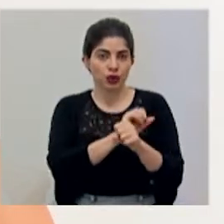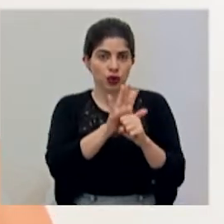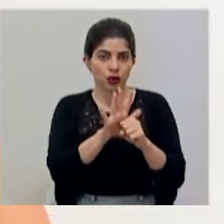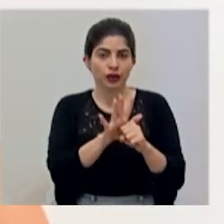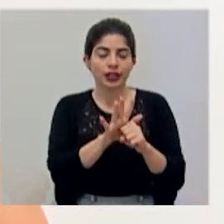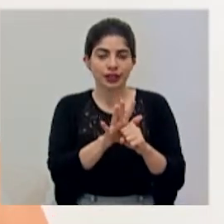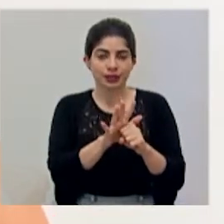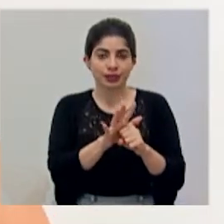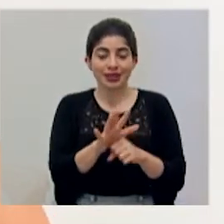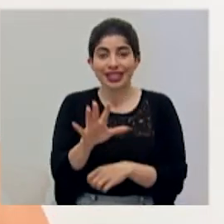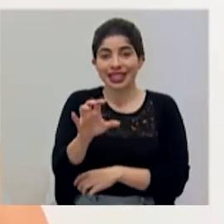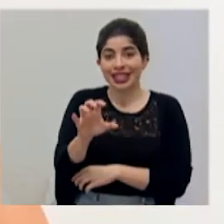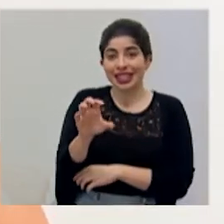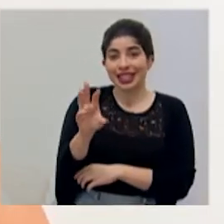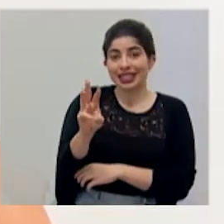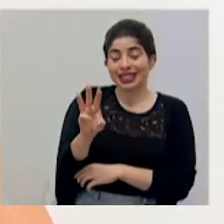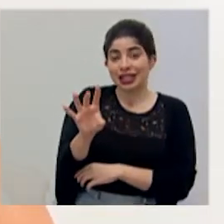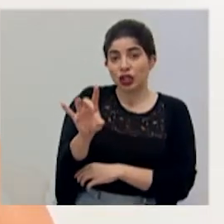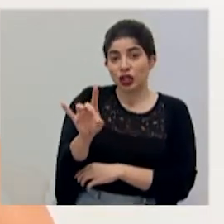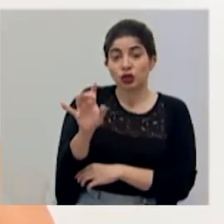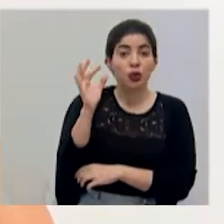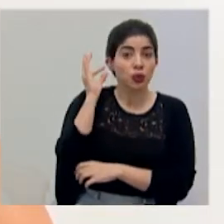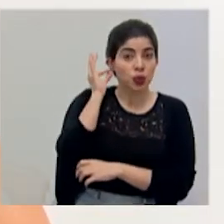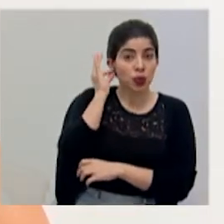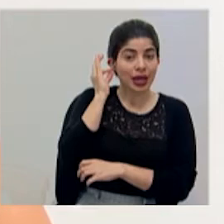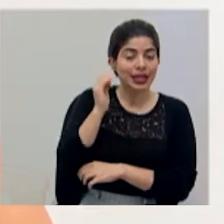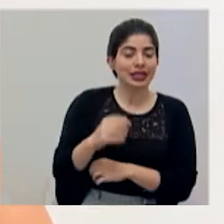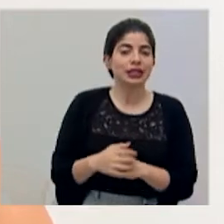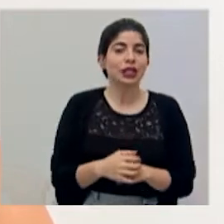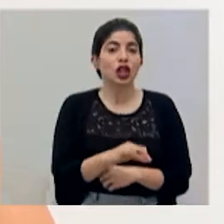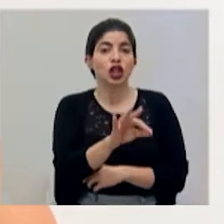COVID-19, 568 mujeres y